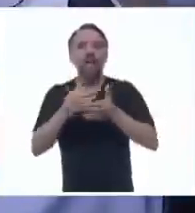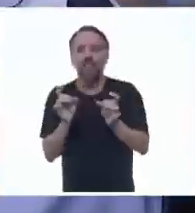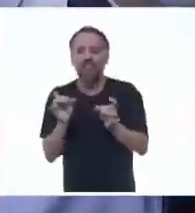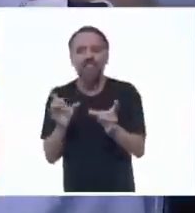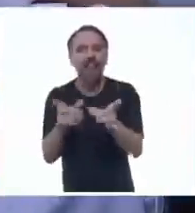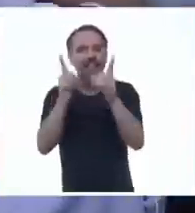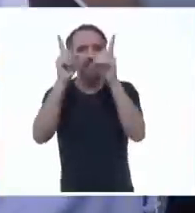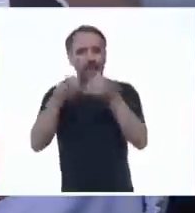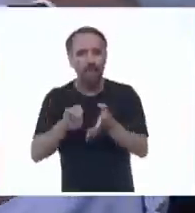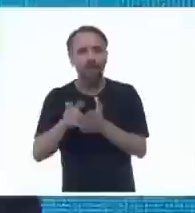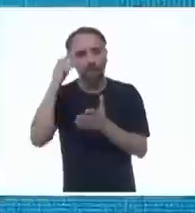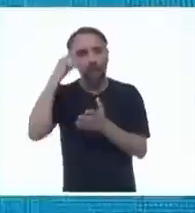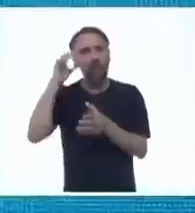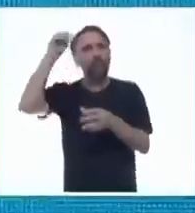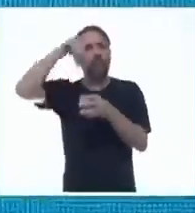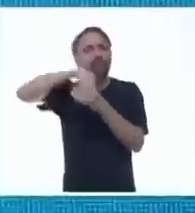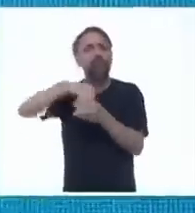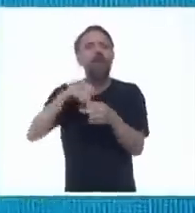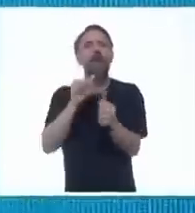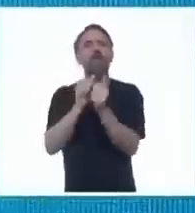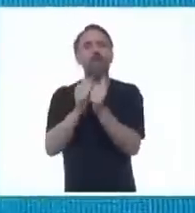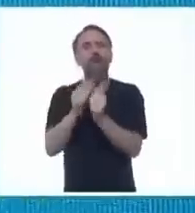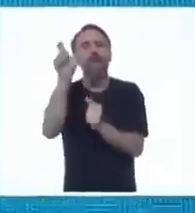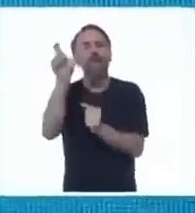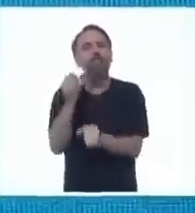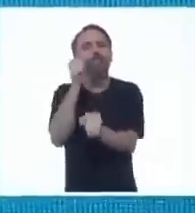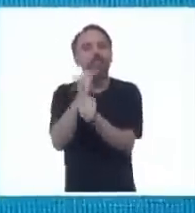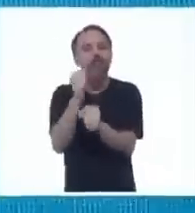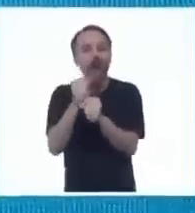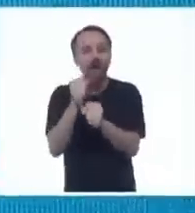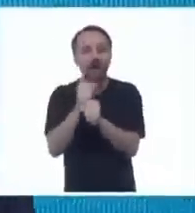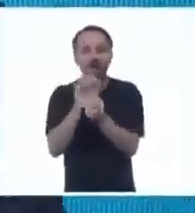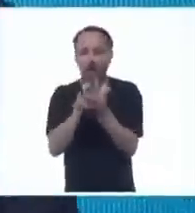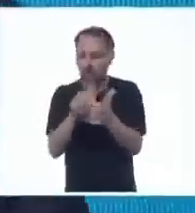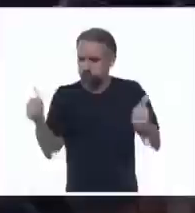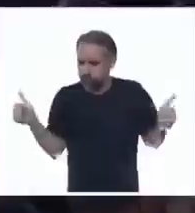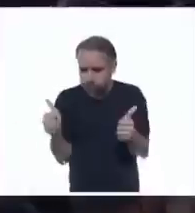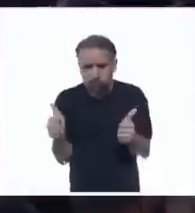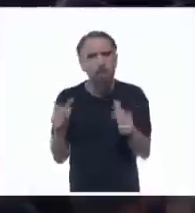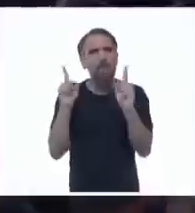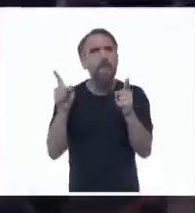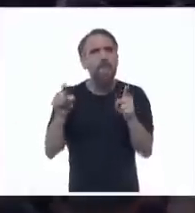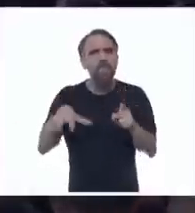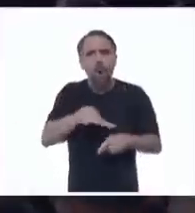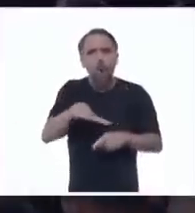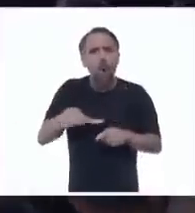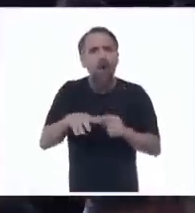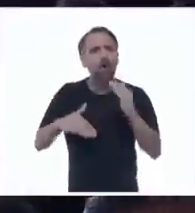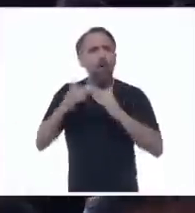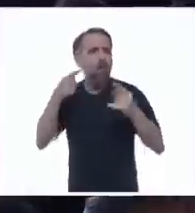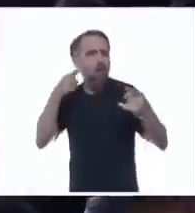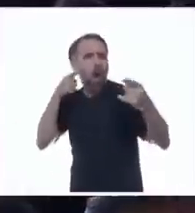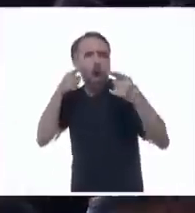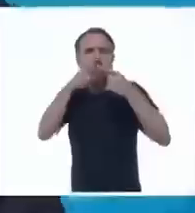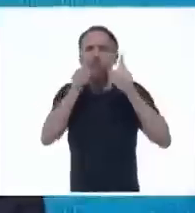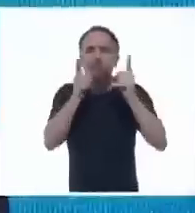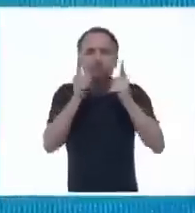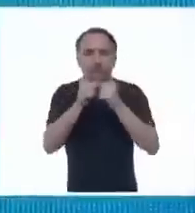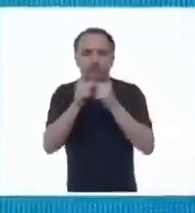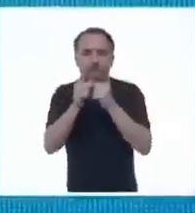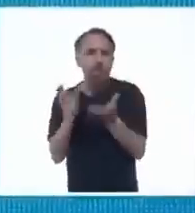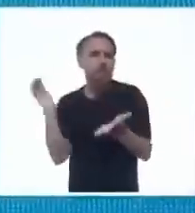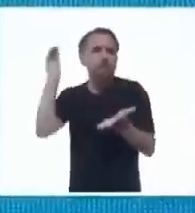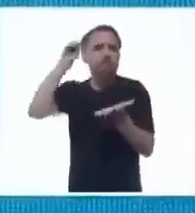de empresarios y trabajadores sentados a la misma mesa, construyendo en la suma de capital y